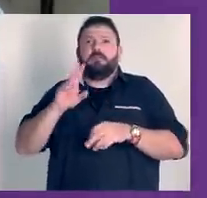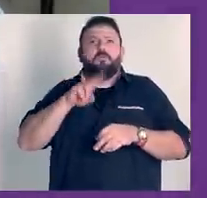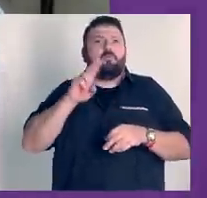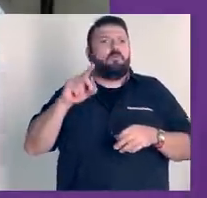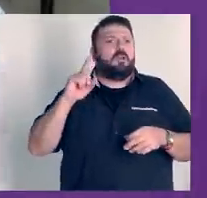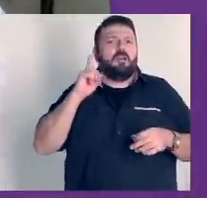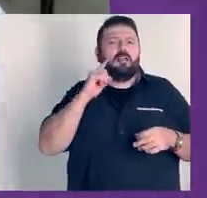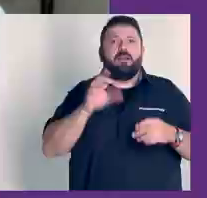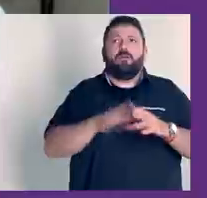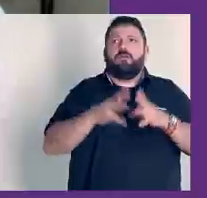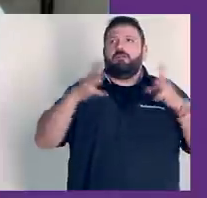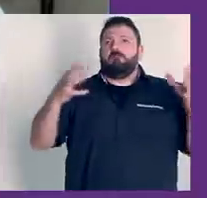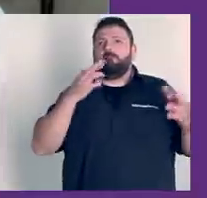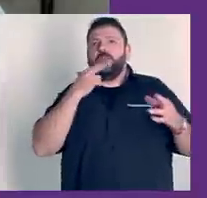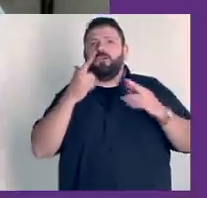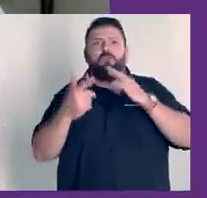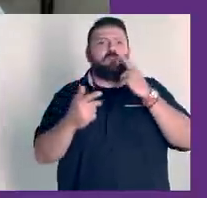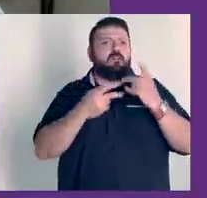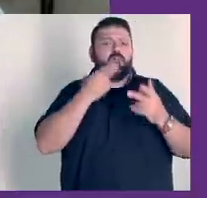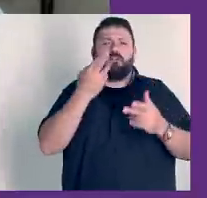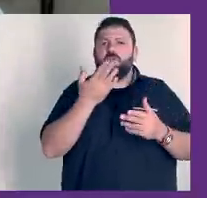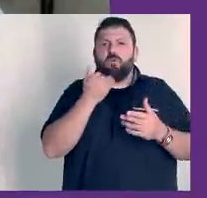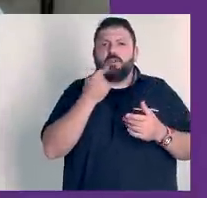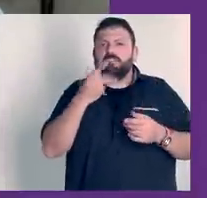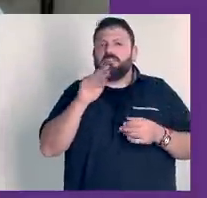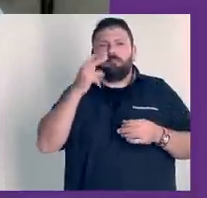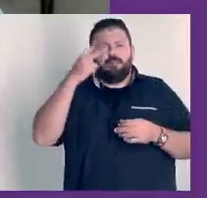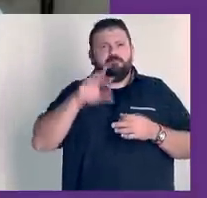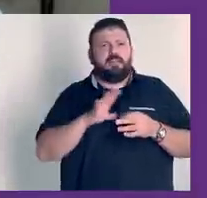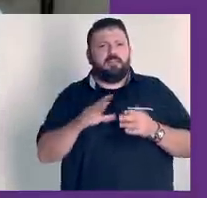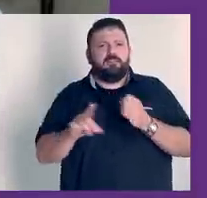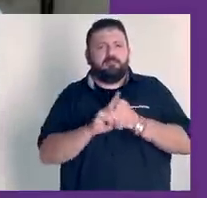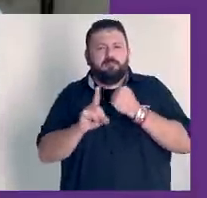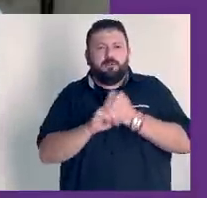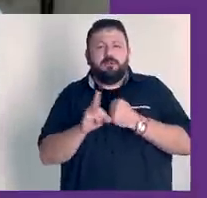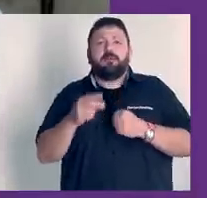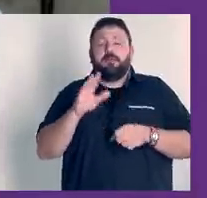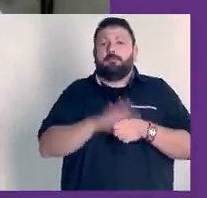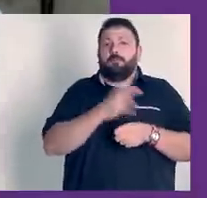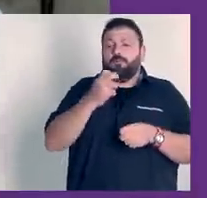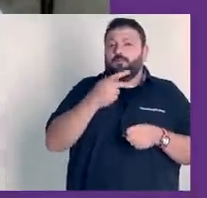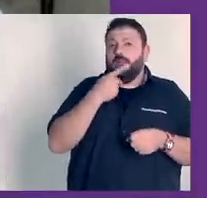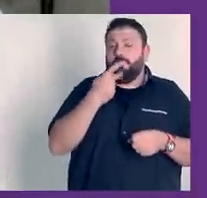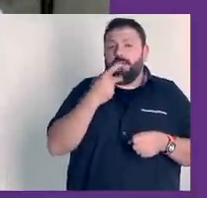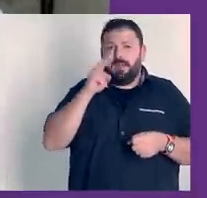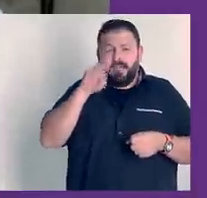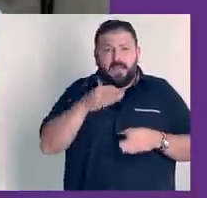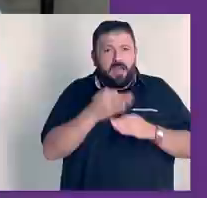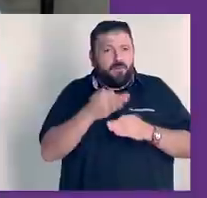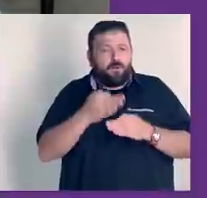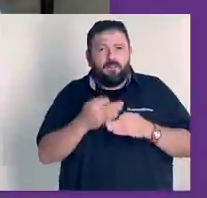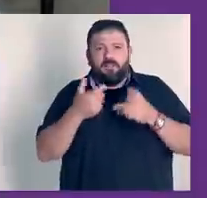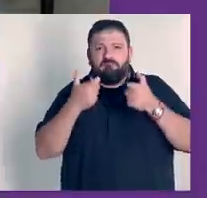hablar de una oportunidad para transformar la economía en este momento, de verdad es